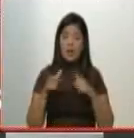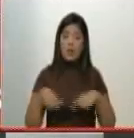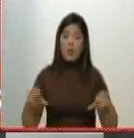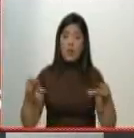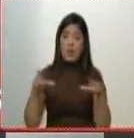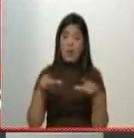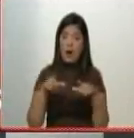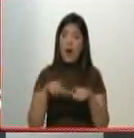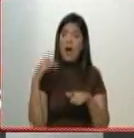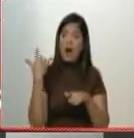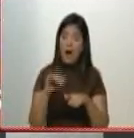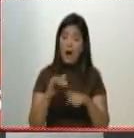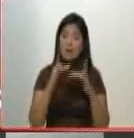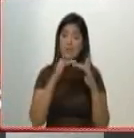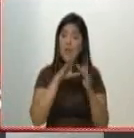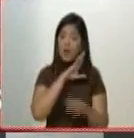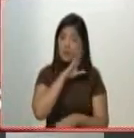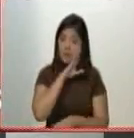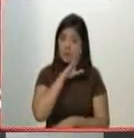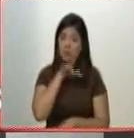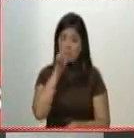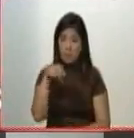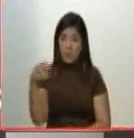donde están las habitaciones, ¿cierto?